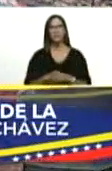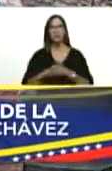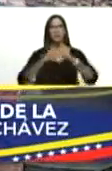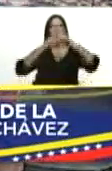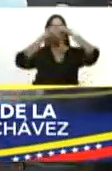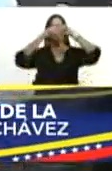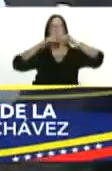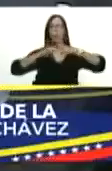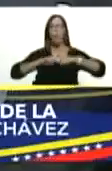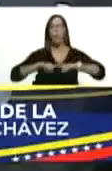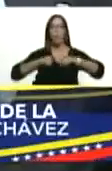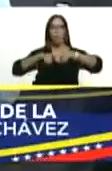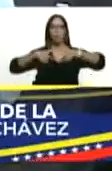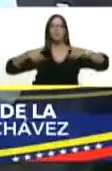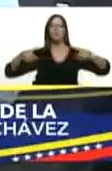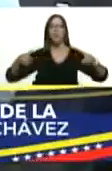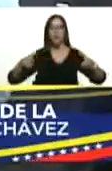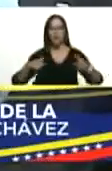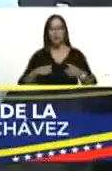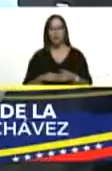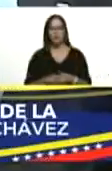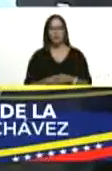multiplicado.